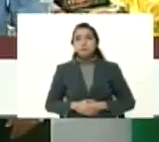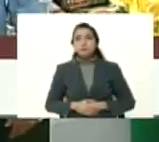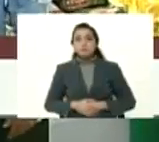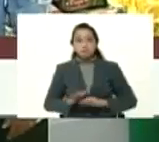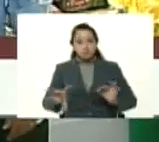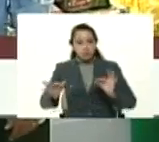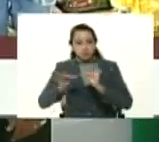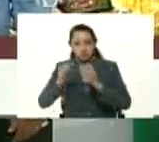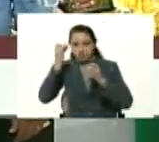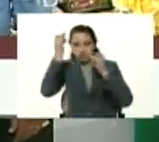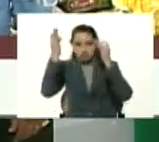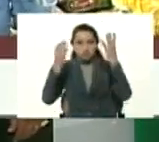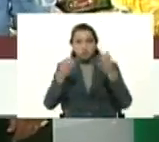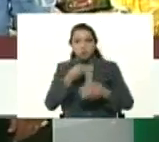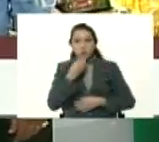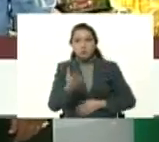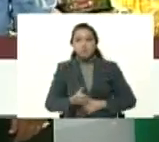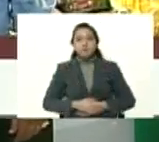Tony. Sí.